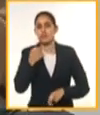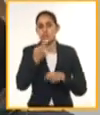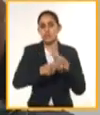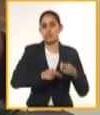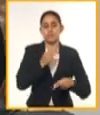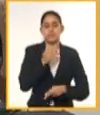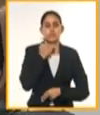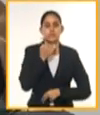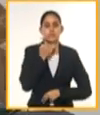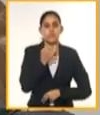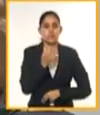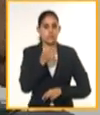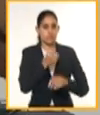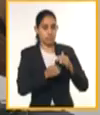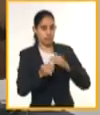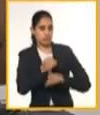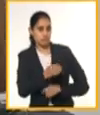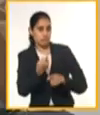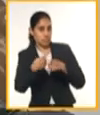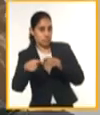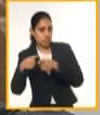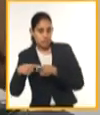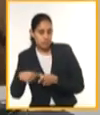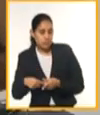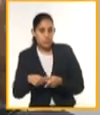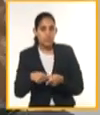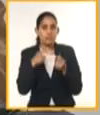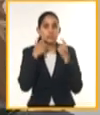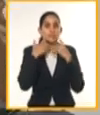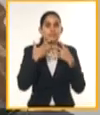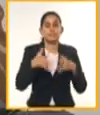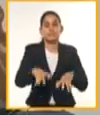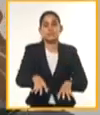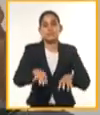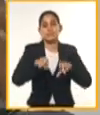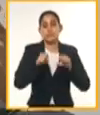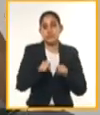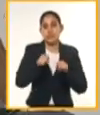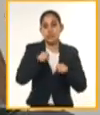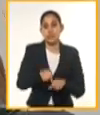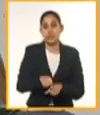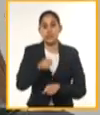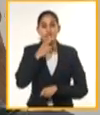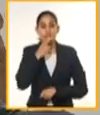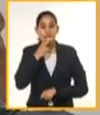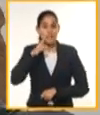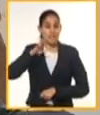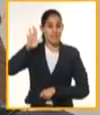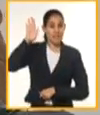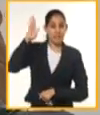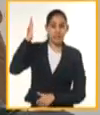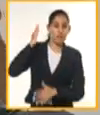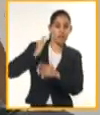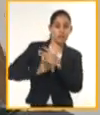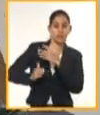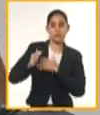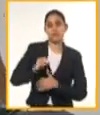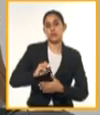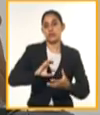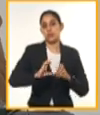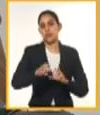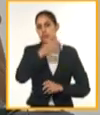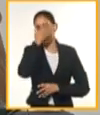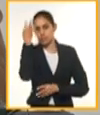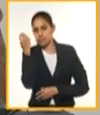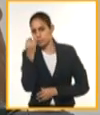al paroxismo de aupar a movimientos nazifascistas que ahora los medios lo obvian, y realmente